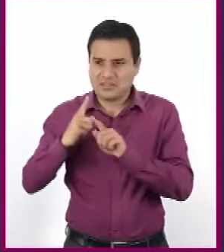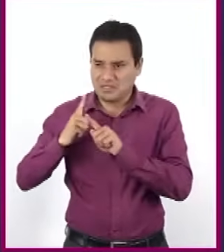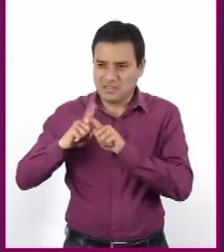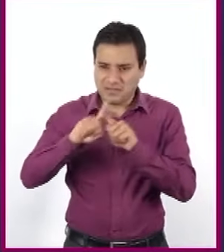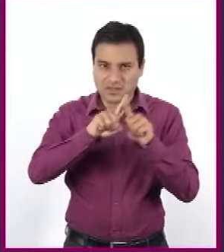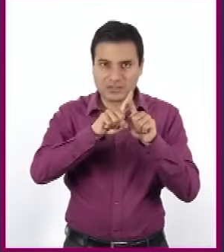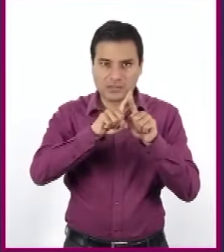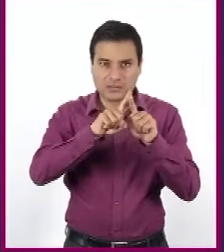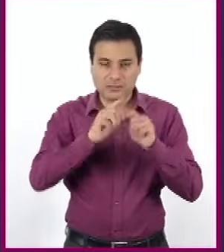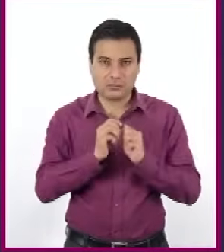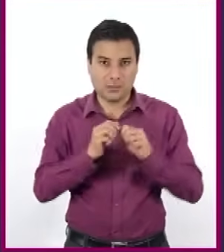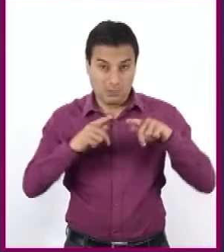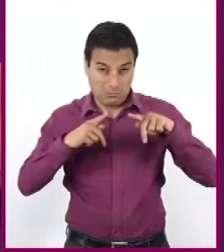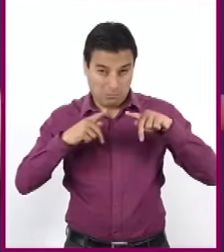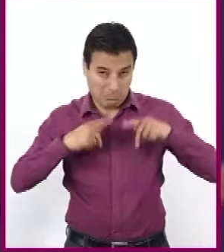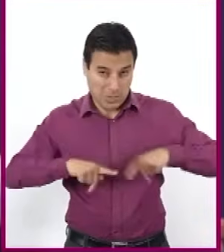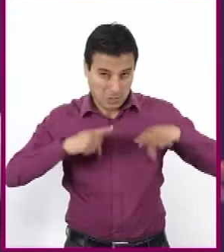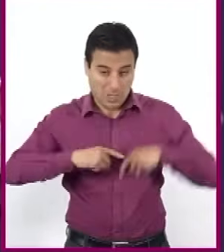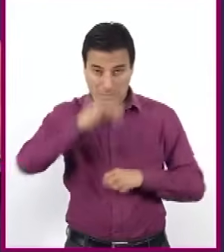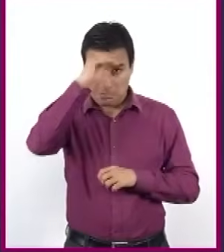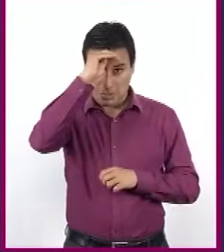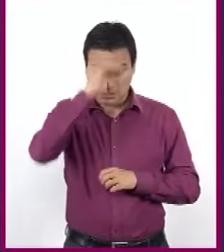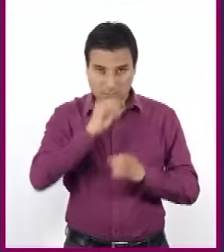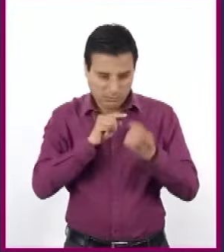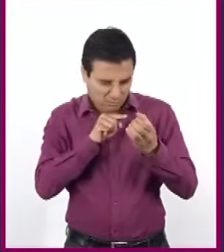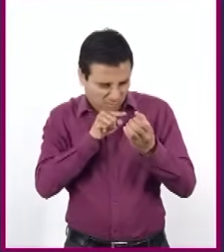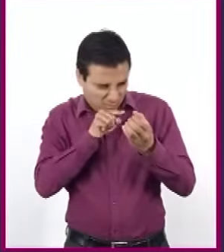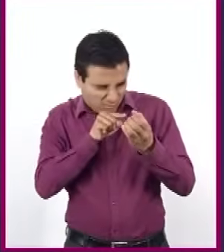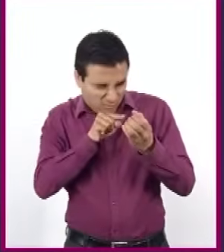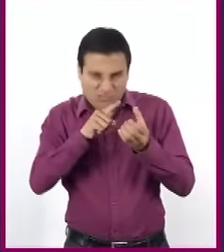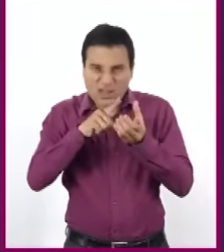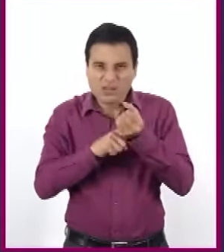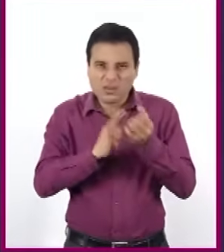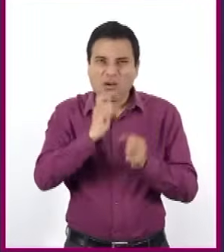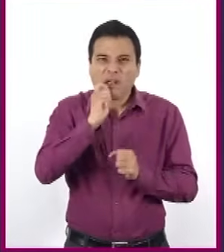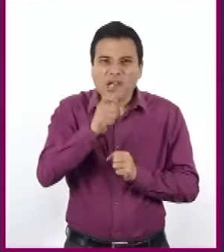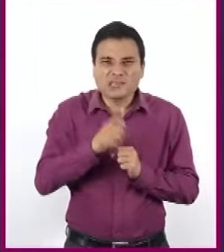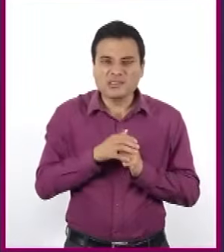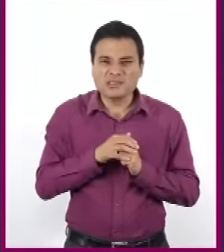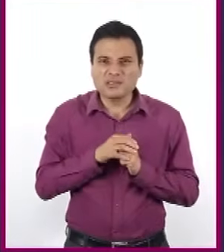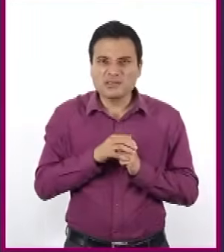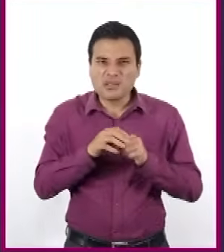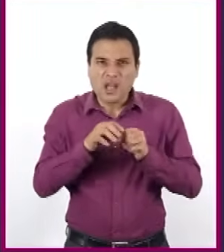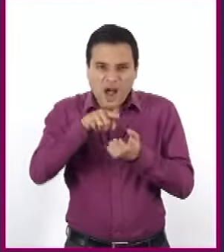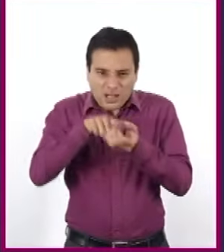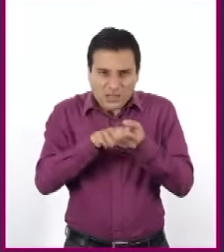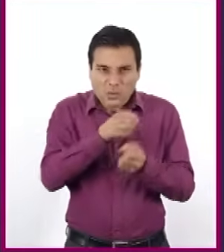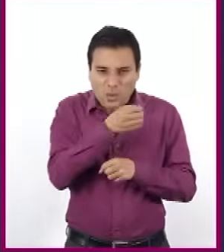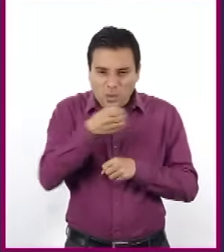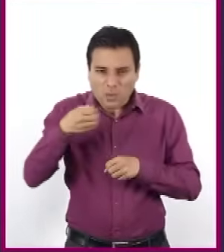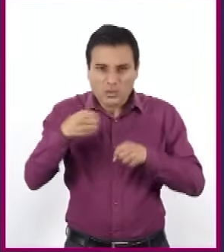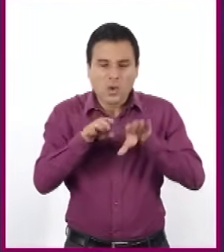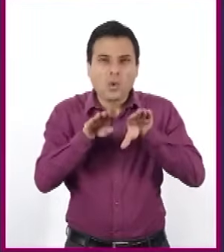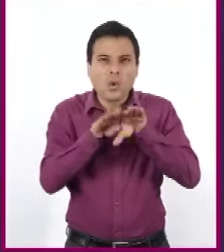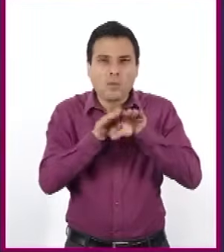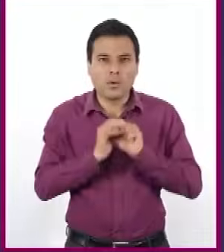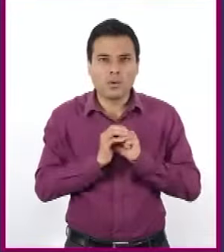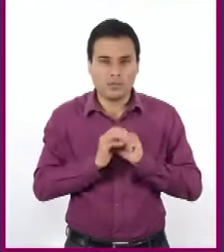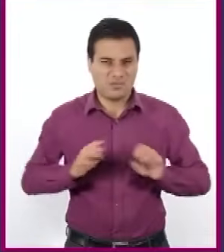pocas ocasiones pensamos de qué están hechos, cómo están formados y por qué tienen diferentes